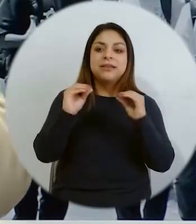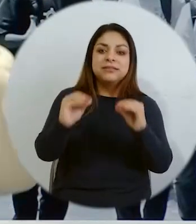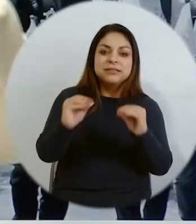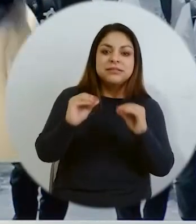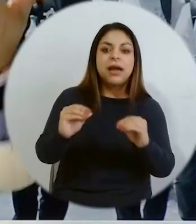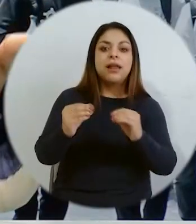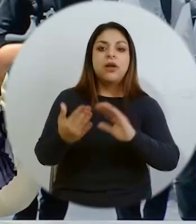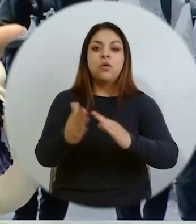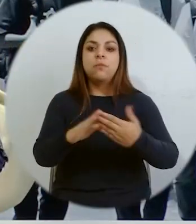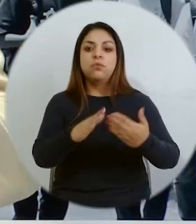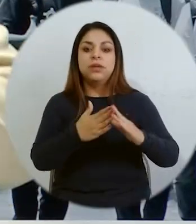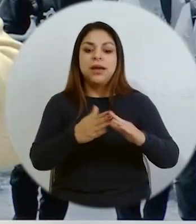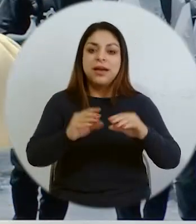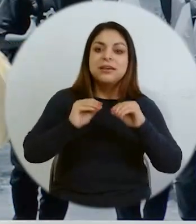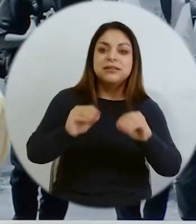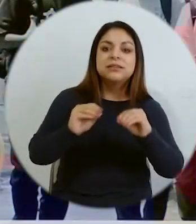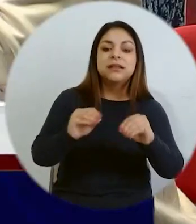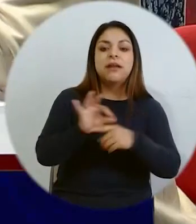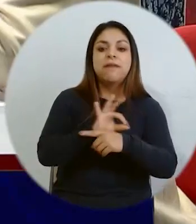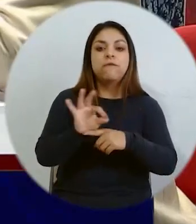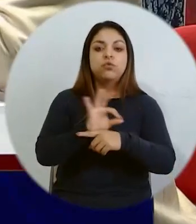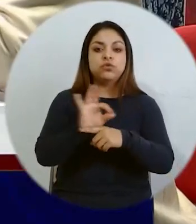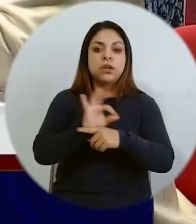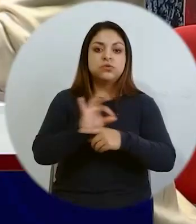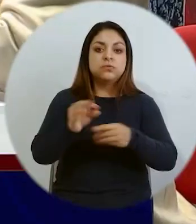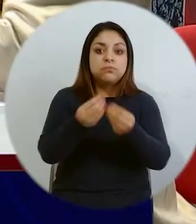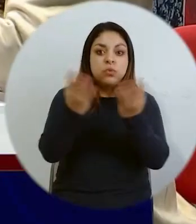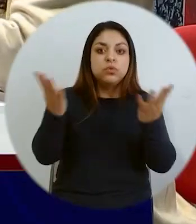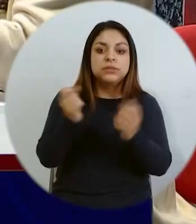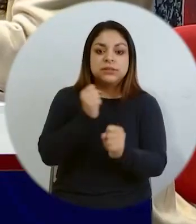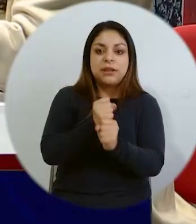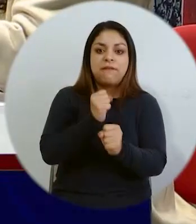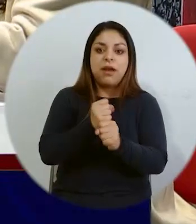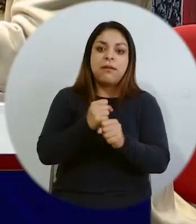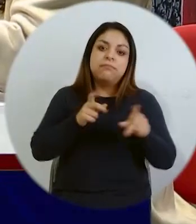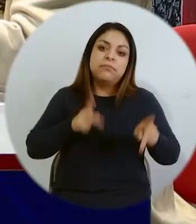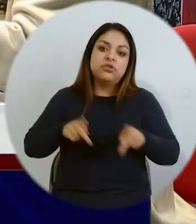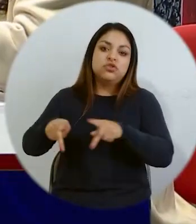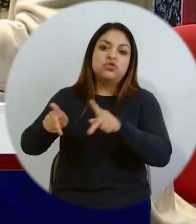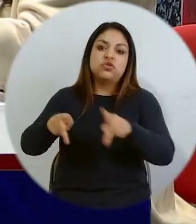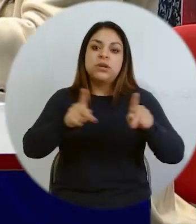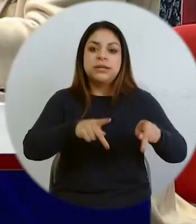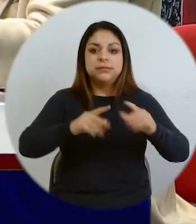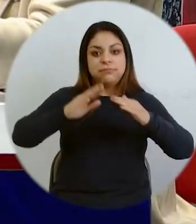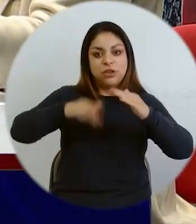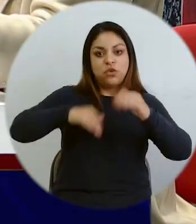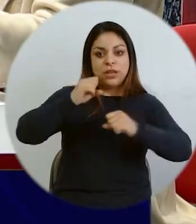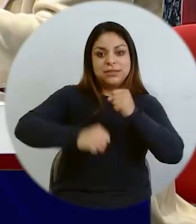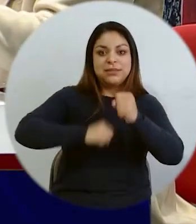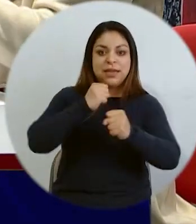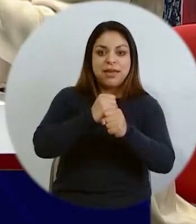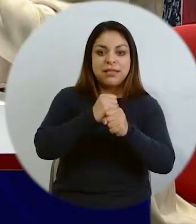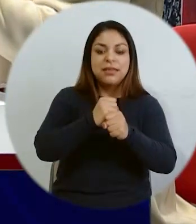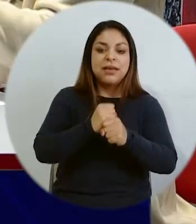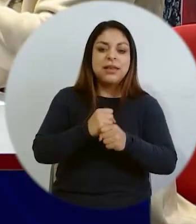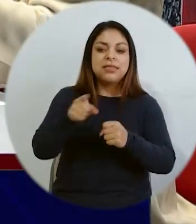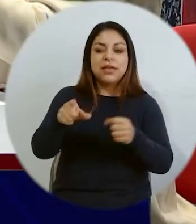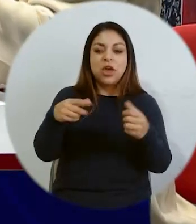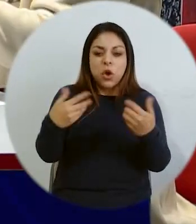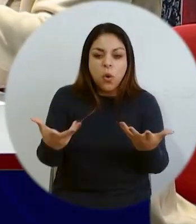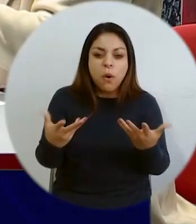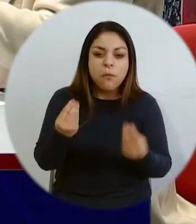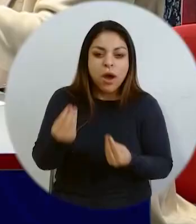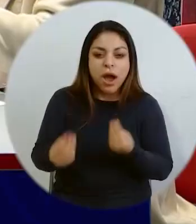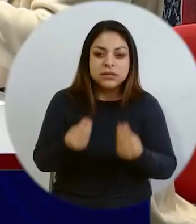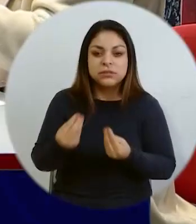de enseñarle a la comunidad, enseñarle a los funcionarios y funcionarias públicas que trabajan con personas menores de edad sobre qué es lo que